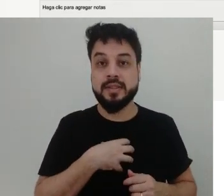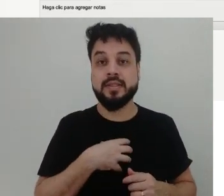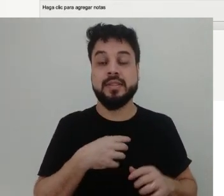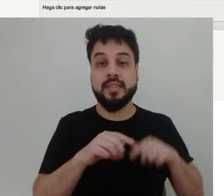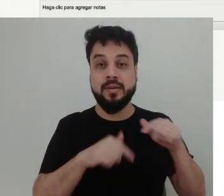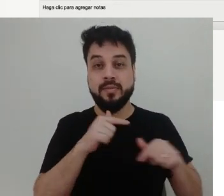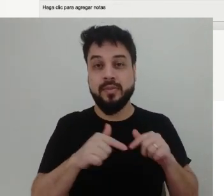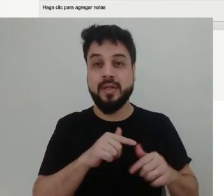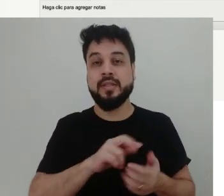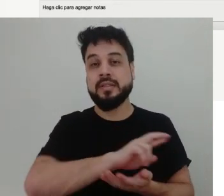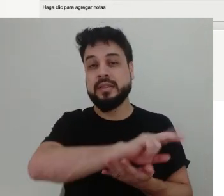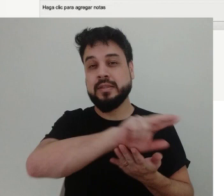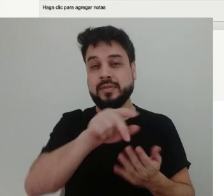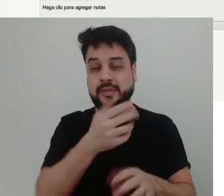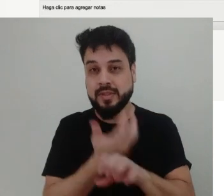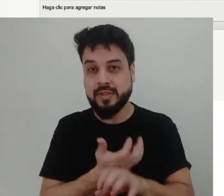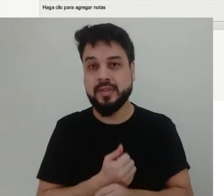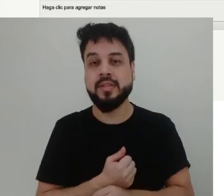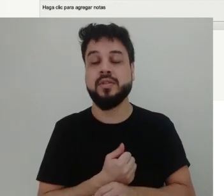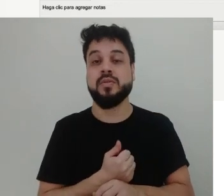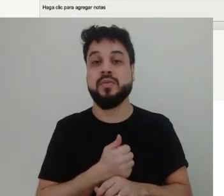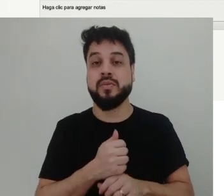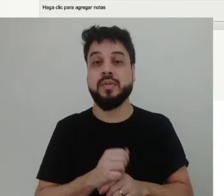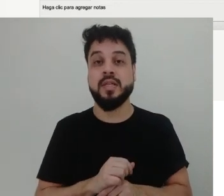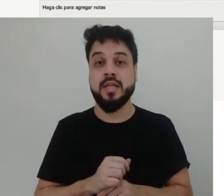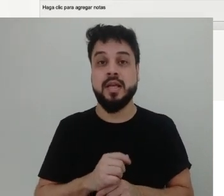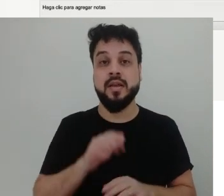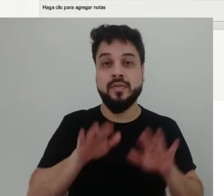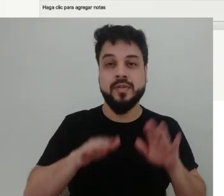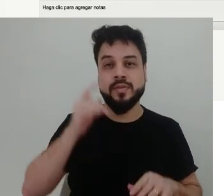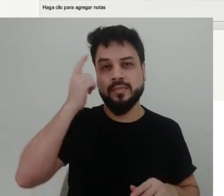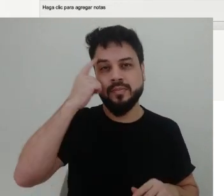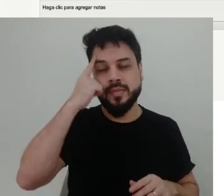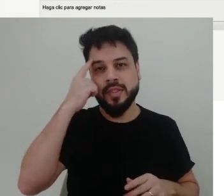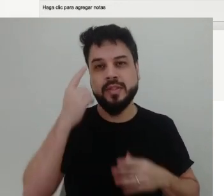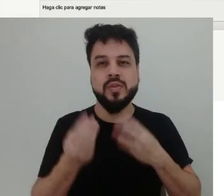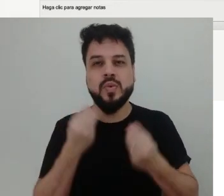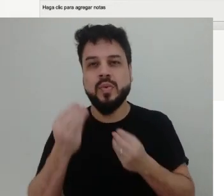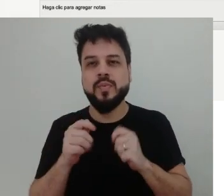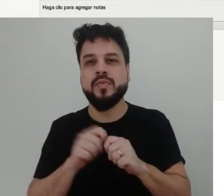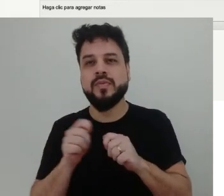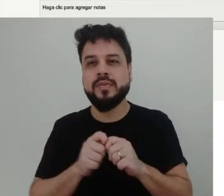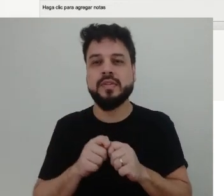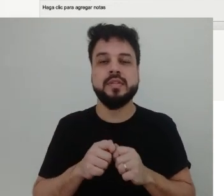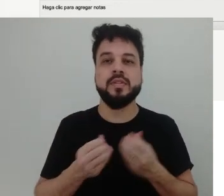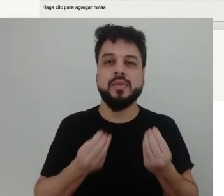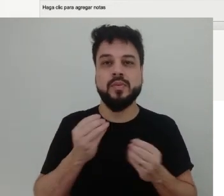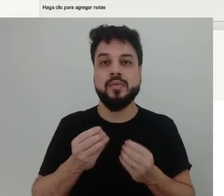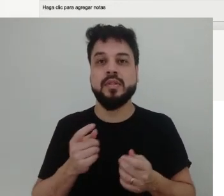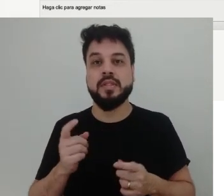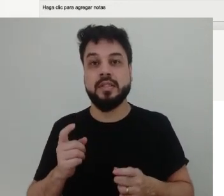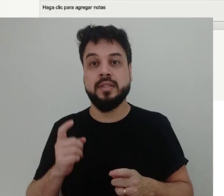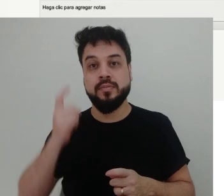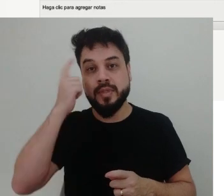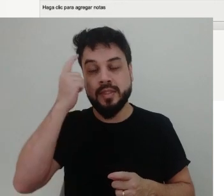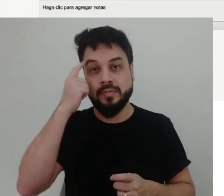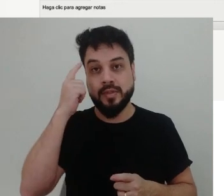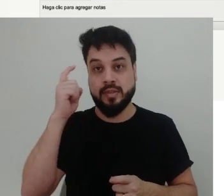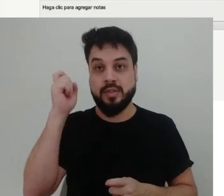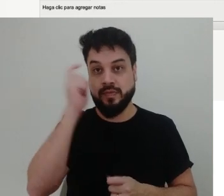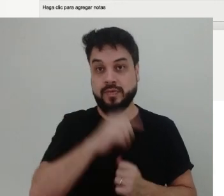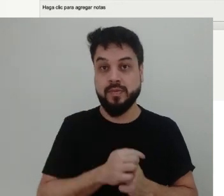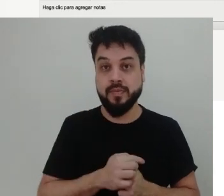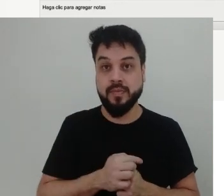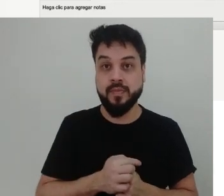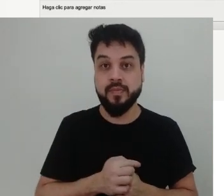de Aysén, una región situada en la Patagonia y caracterizada por su accidentada geografía y aislamiento. Y se comprende que esta tarea